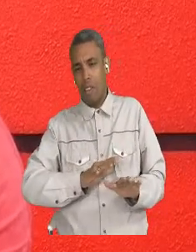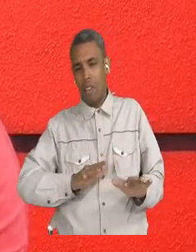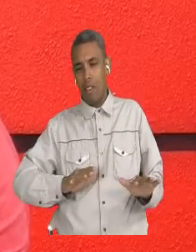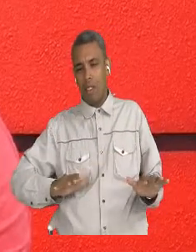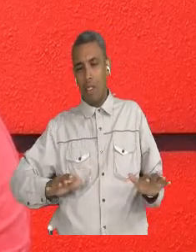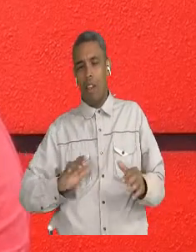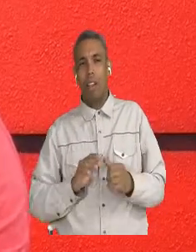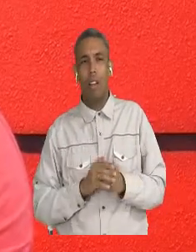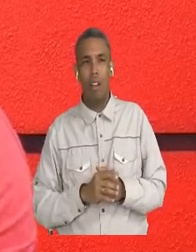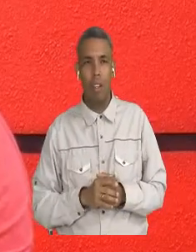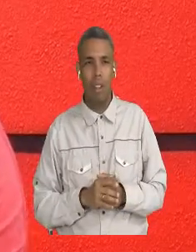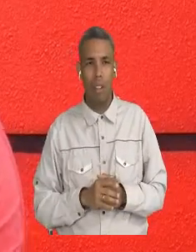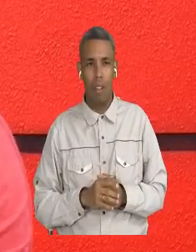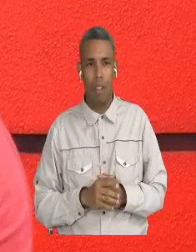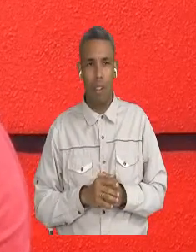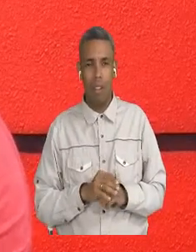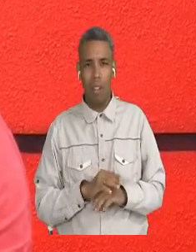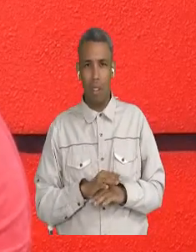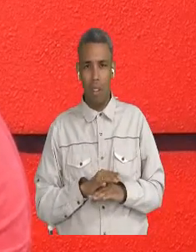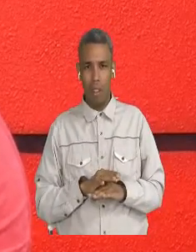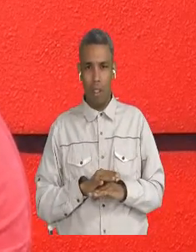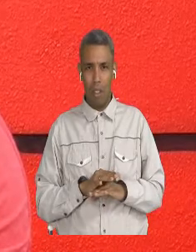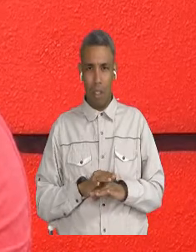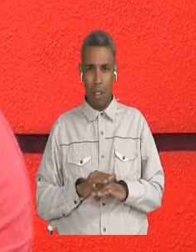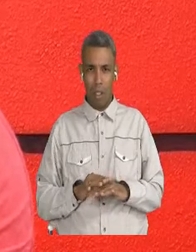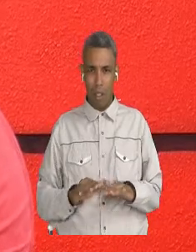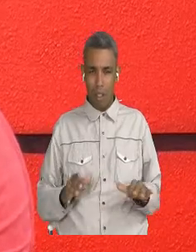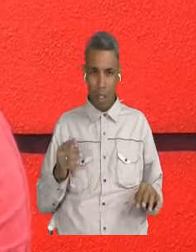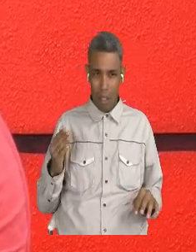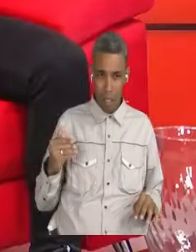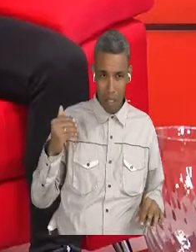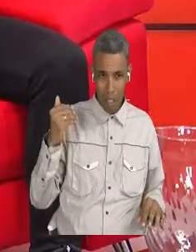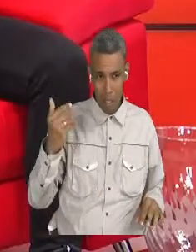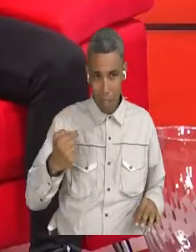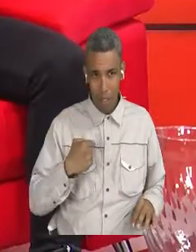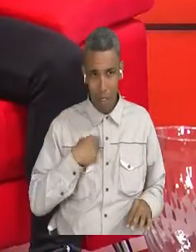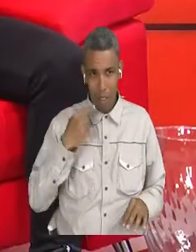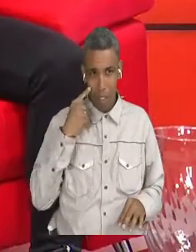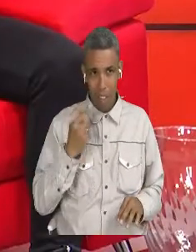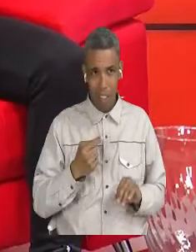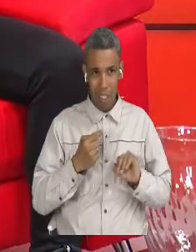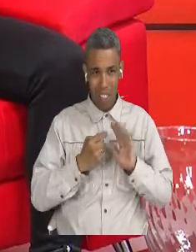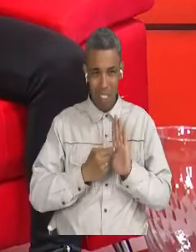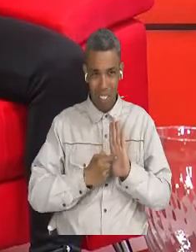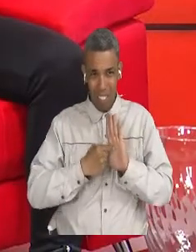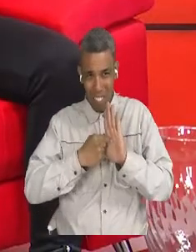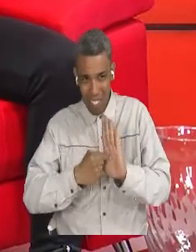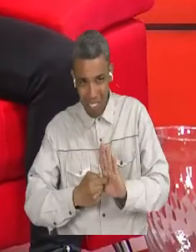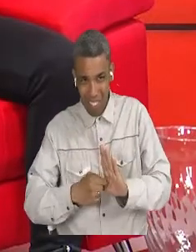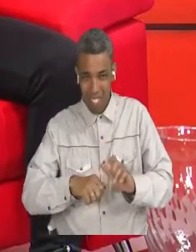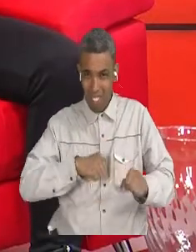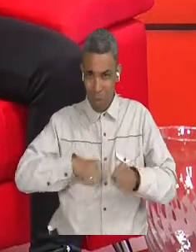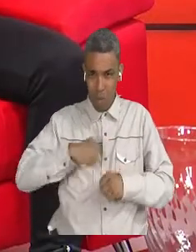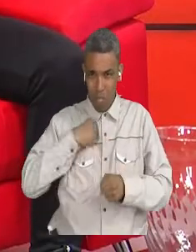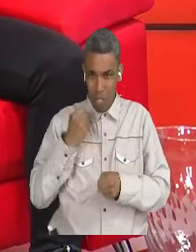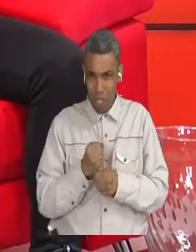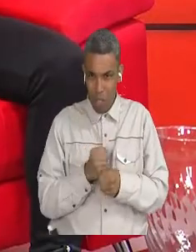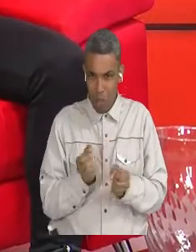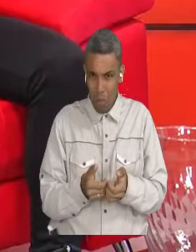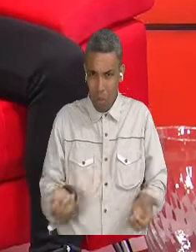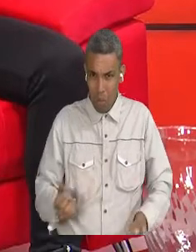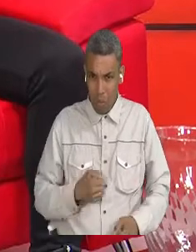espacio, les mostramos cuál es nuestro trabajo y por qué somos diferentes. Primero porque